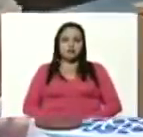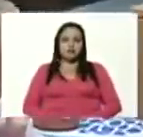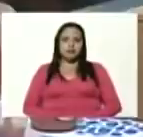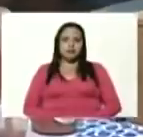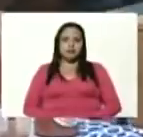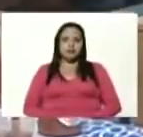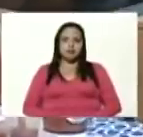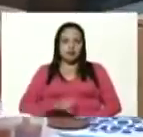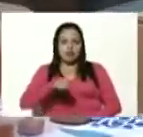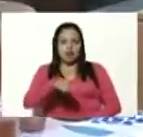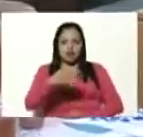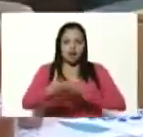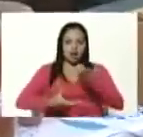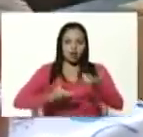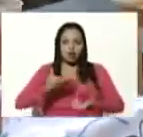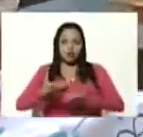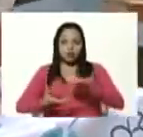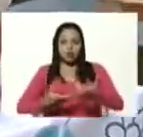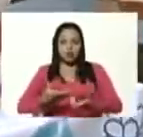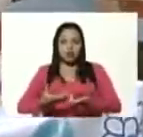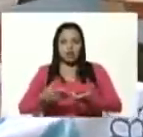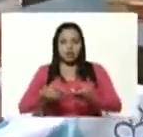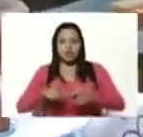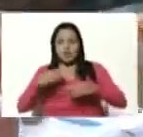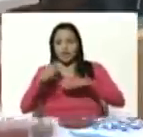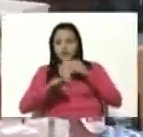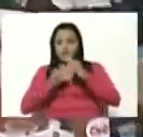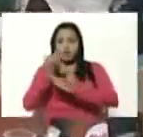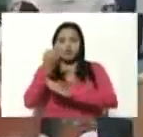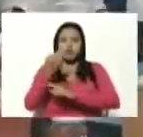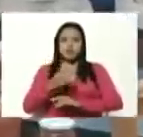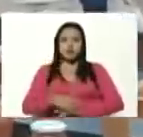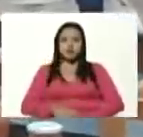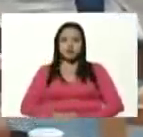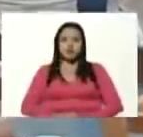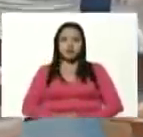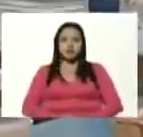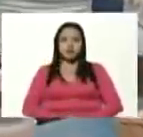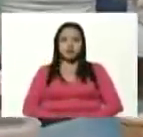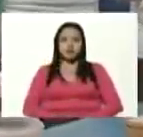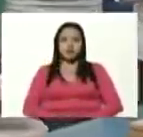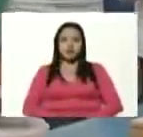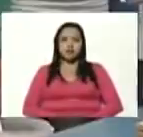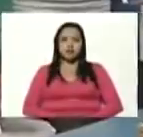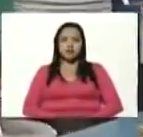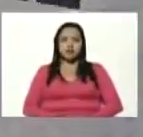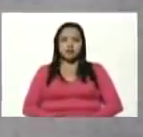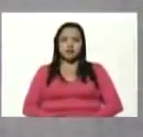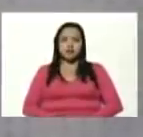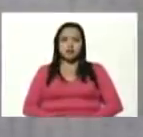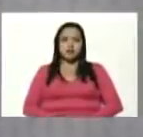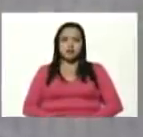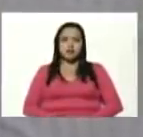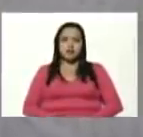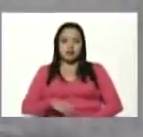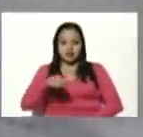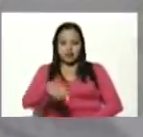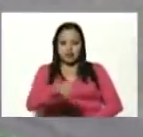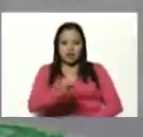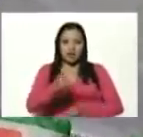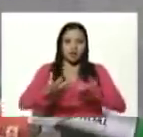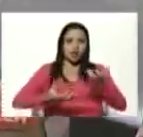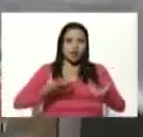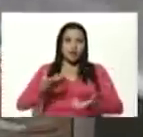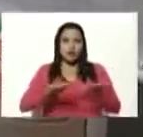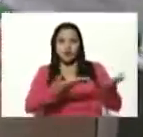esta es la cocina del plan de la fundación. Hola. Ajá. Aquí está la cocina. Vente,